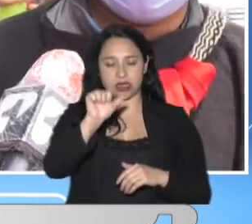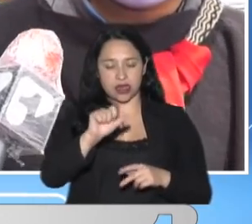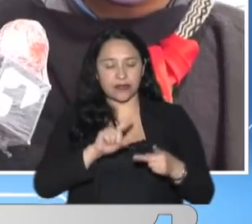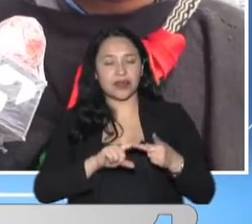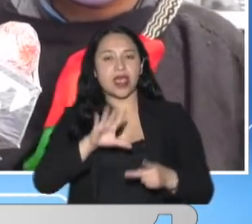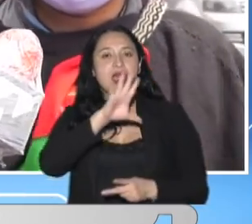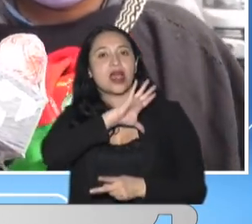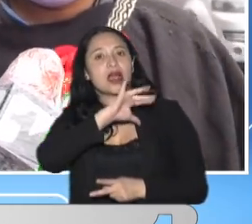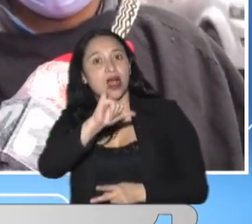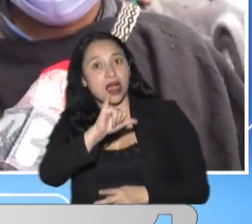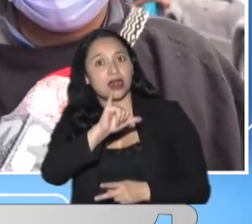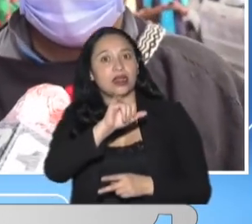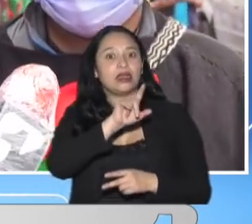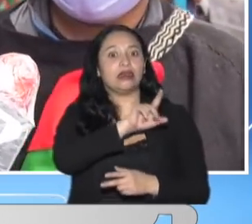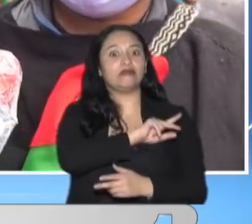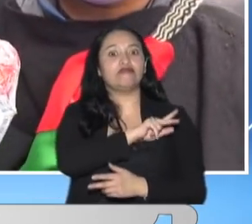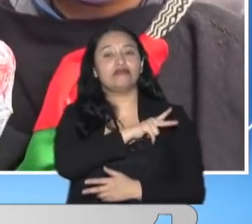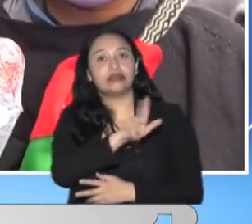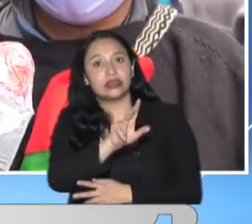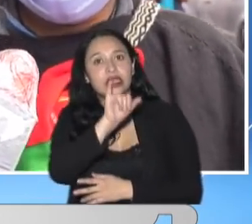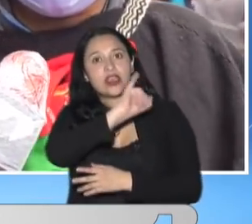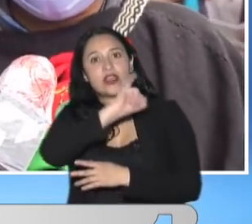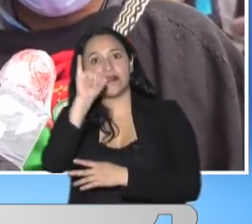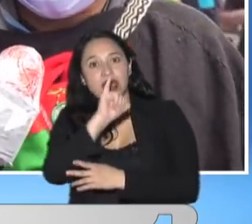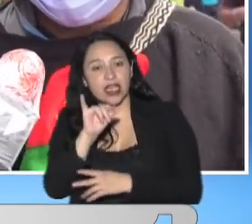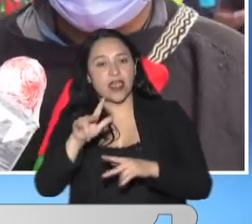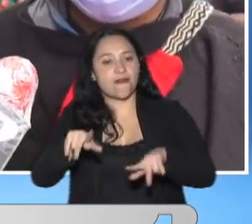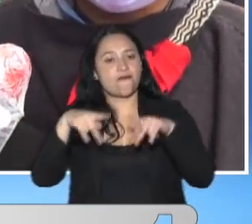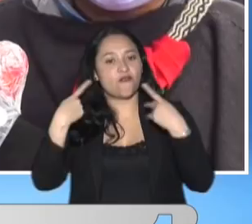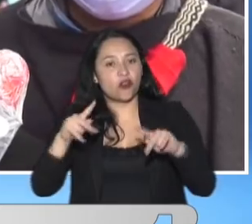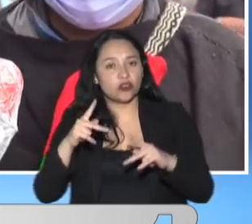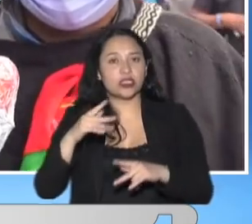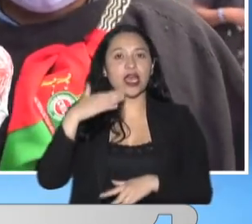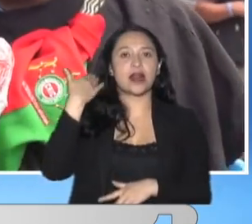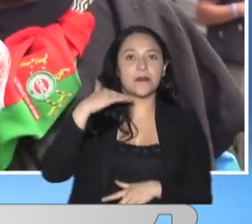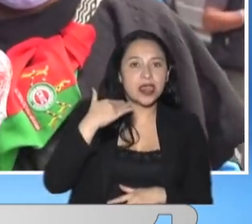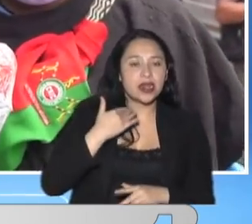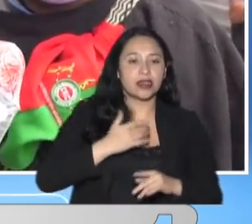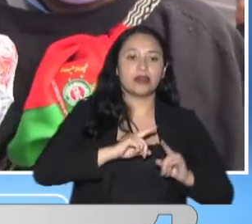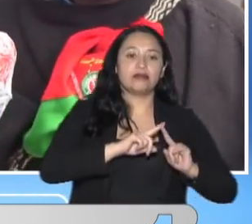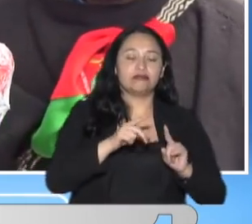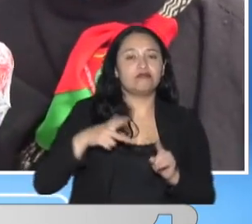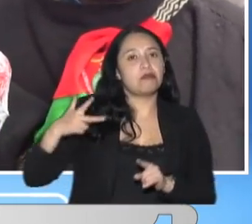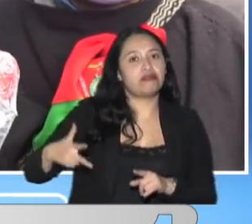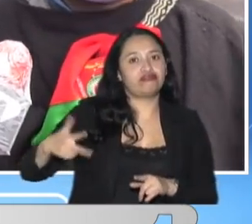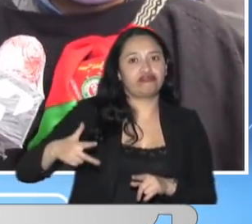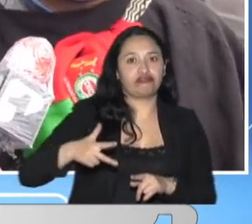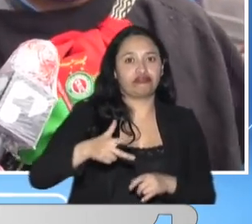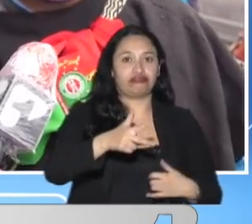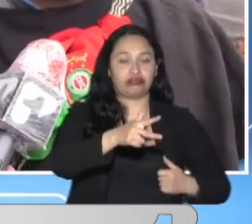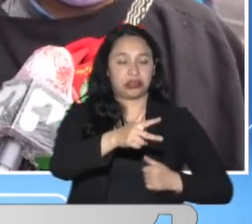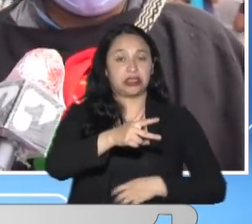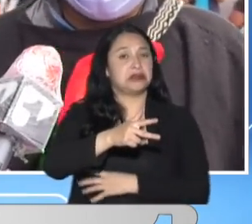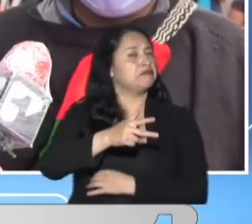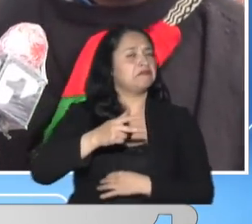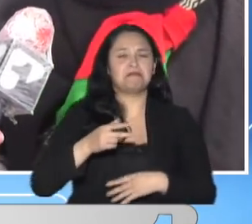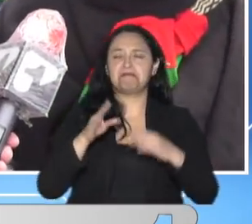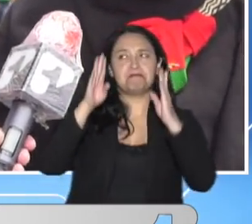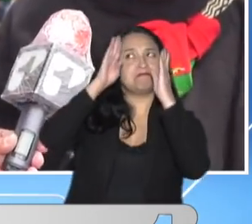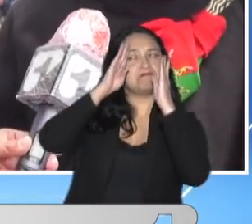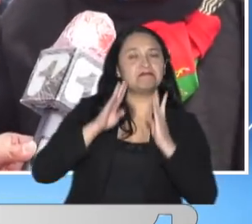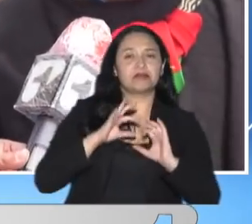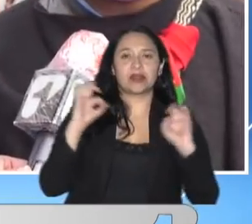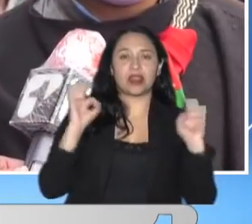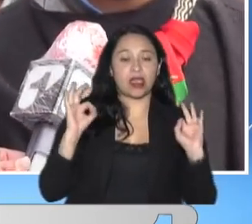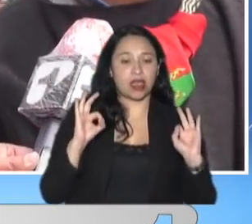Ibagué, Ibagué, Usagasugá, ay, en Armenia también que subimos. Pues no ha querido atender al pueblo, la minga ha